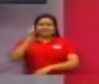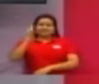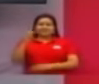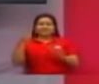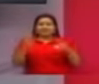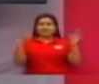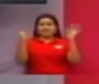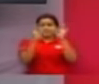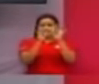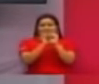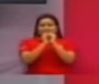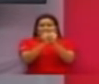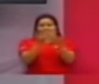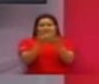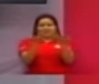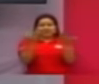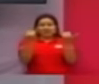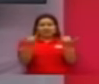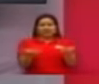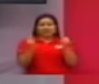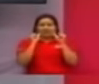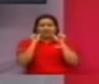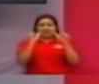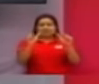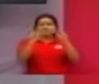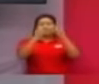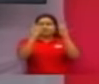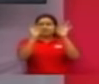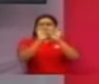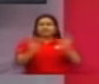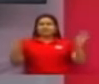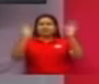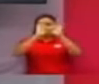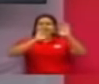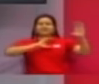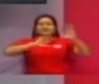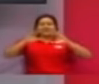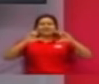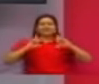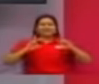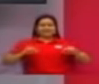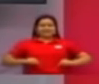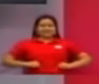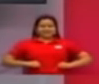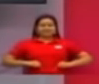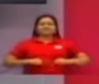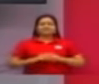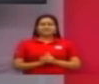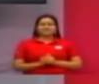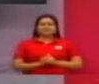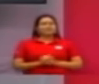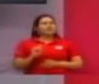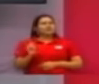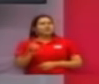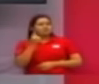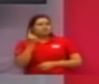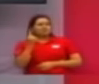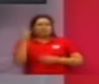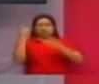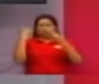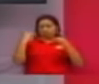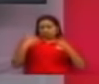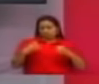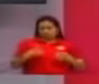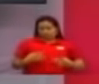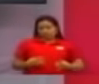Estamos con ustedes. Hoy lo habíamos anunciado, vamos a hablar de un tema muy importante. La salud no solamente se trata de esas dolencias, sino también de tener